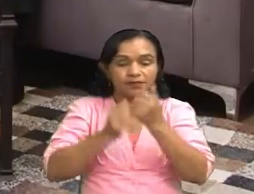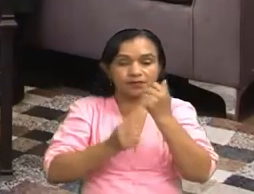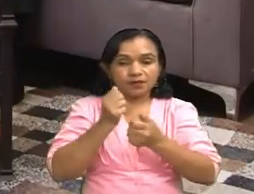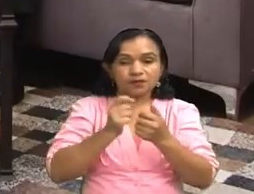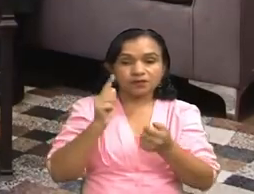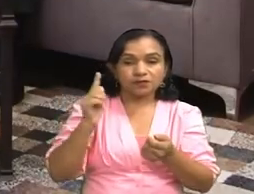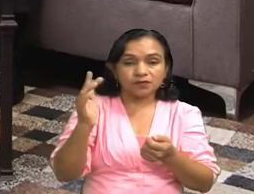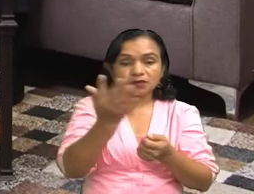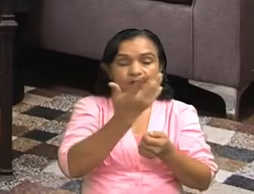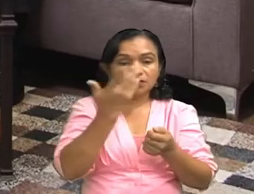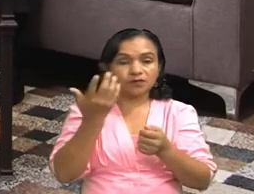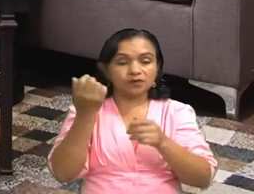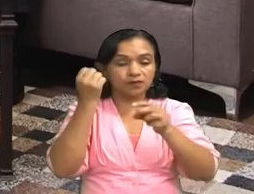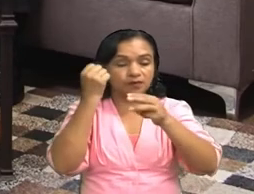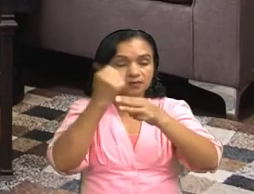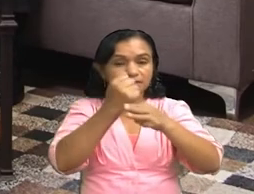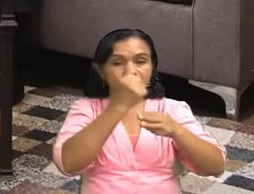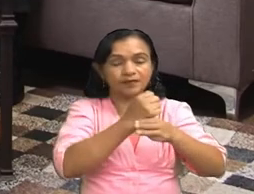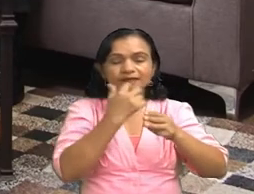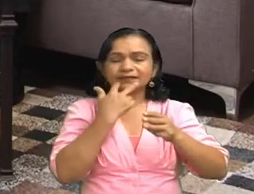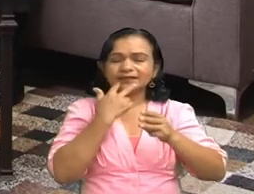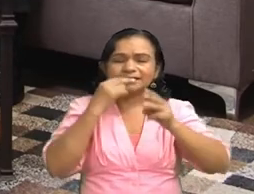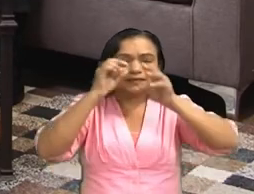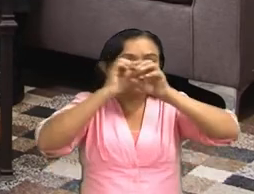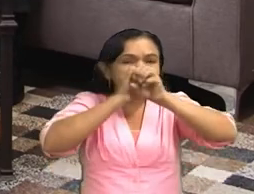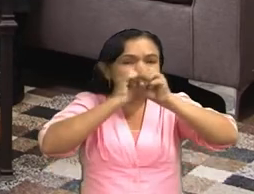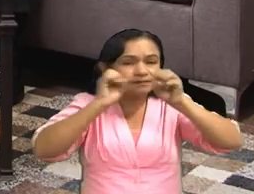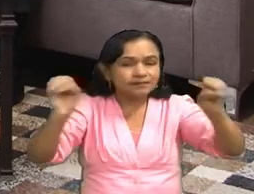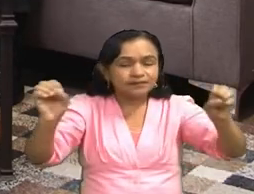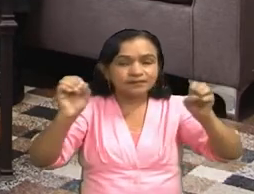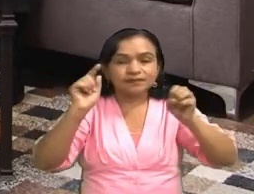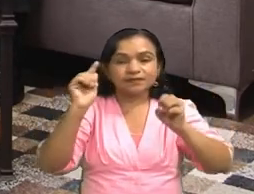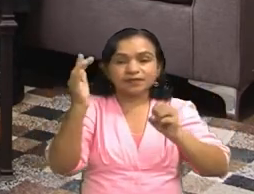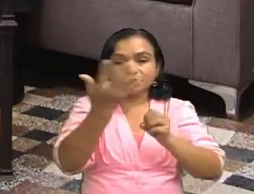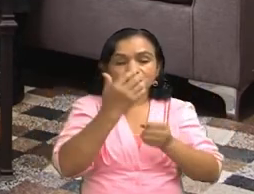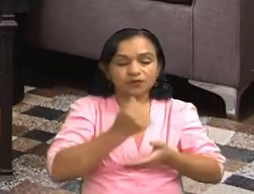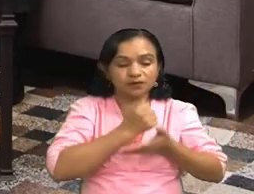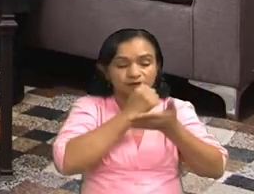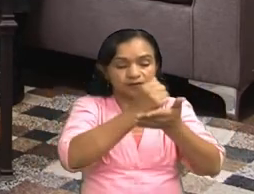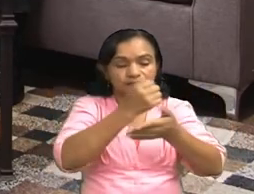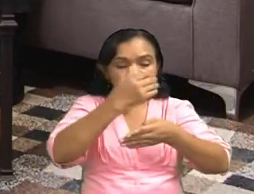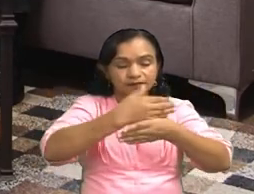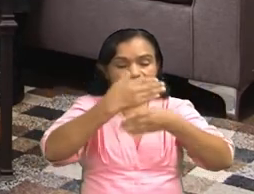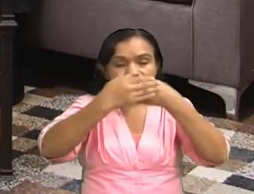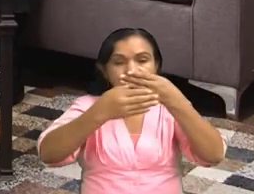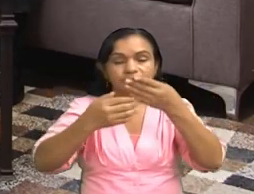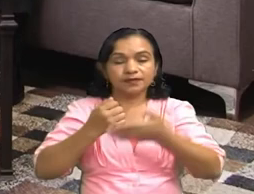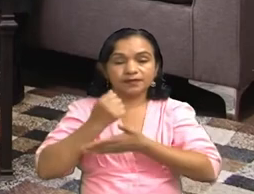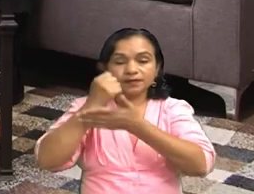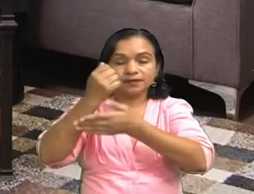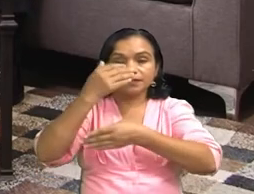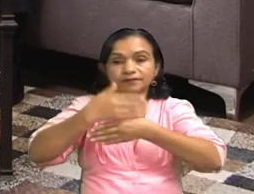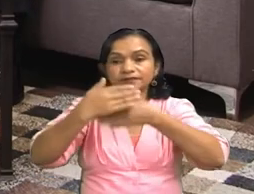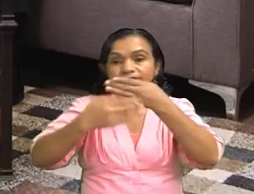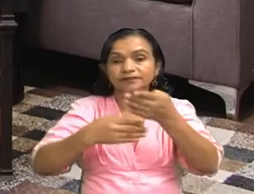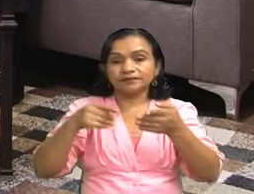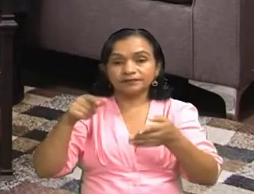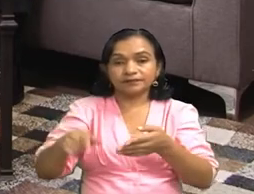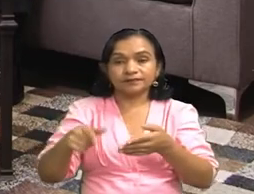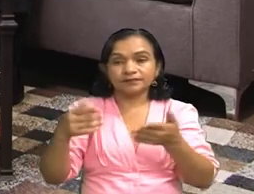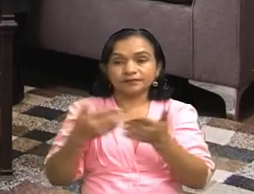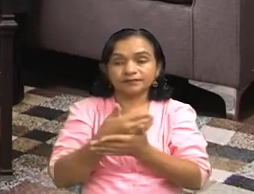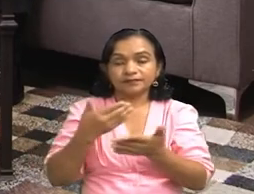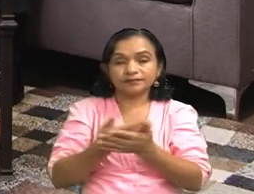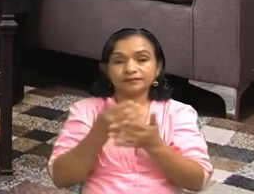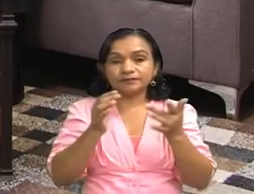Todos los mataderos. Nada quedó. Todo lo que se había invertido. Este matadero es con tecnología